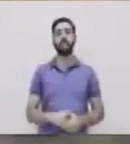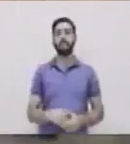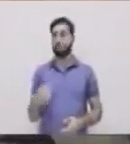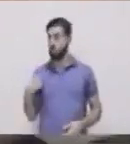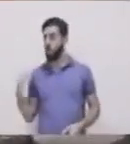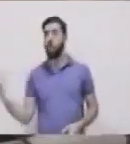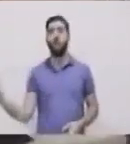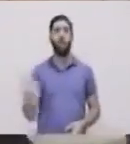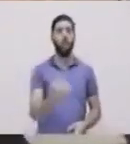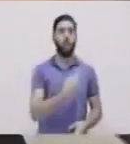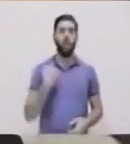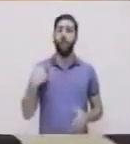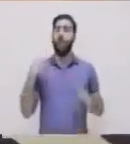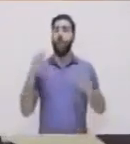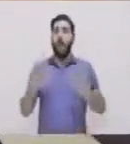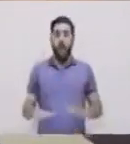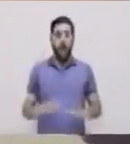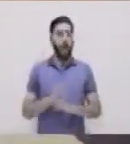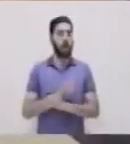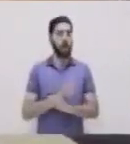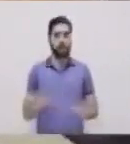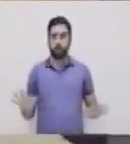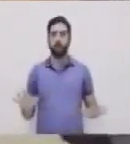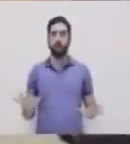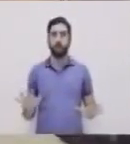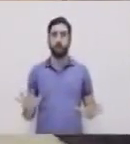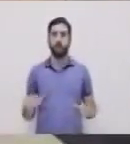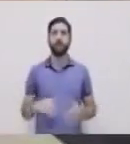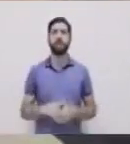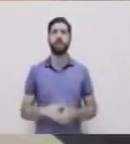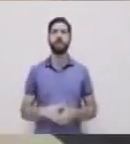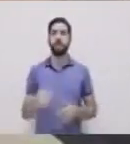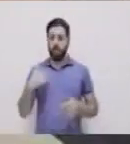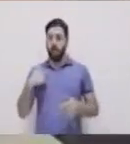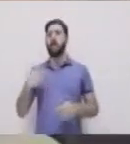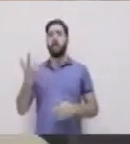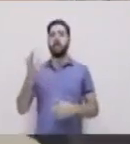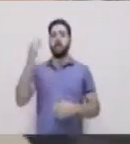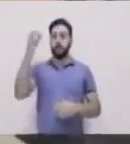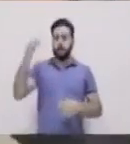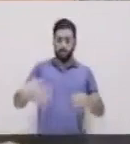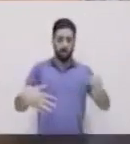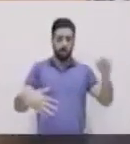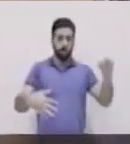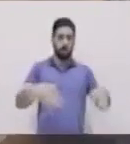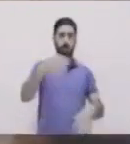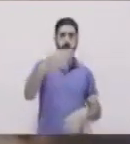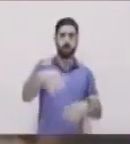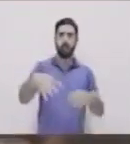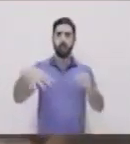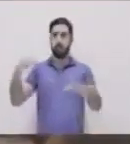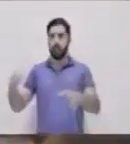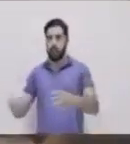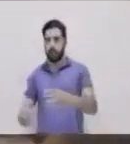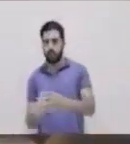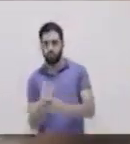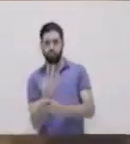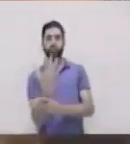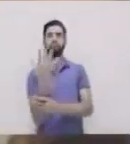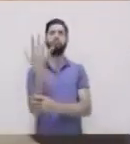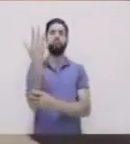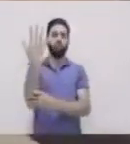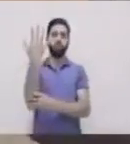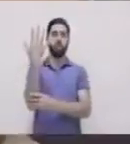Fuimos hechos así, hechos para botar semillas en el surco y